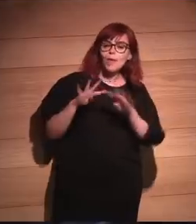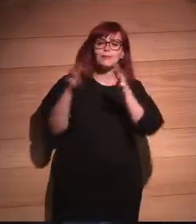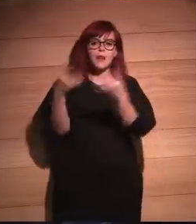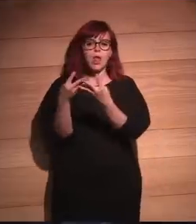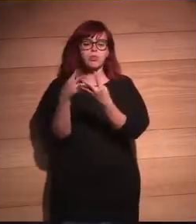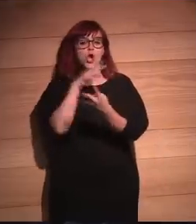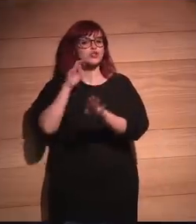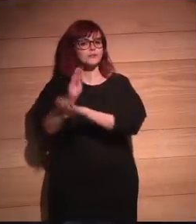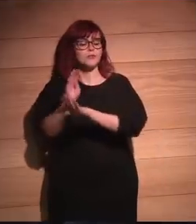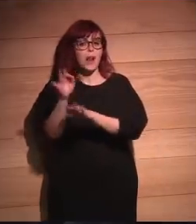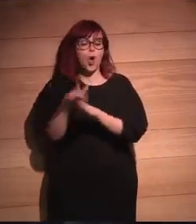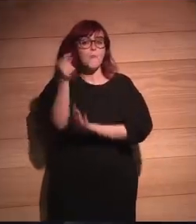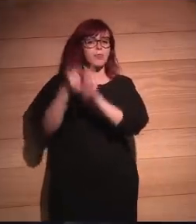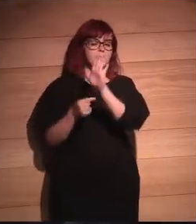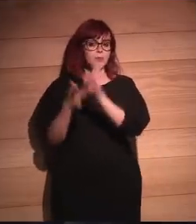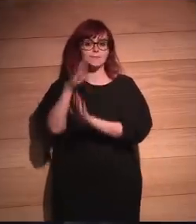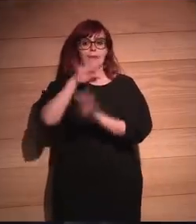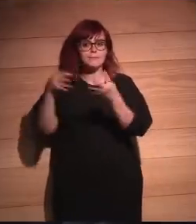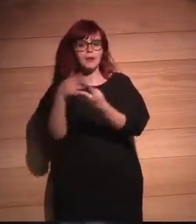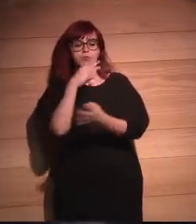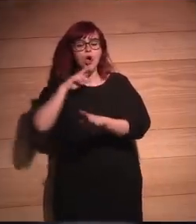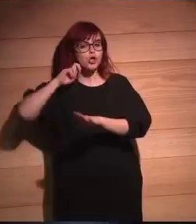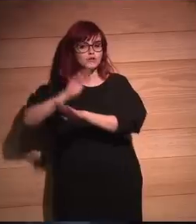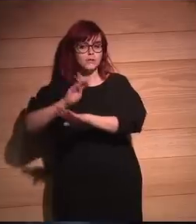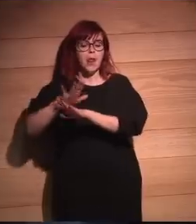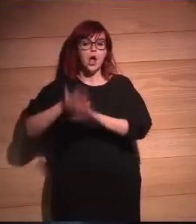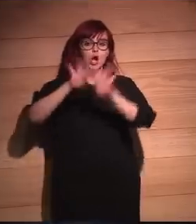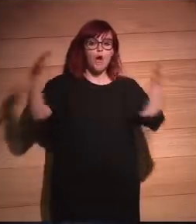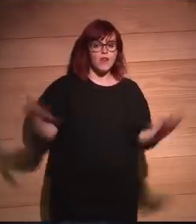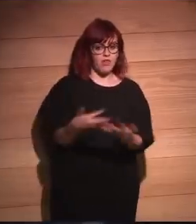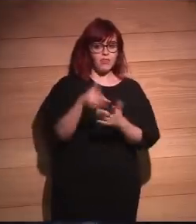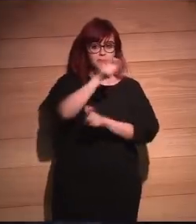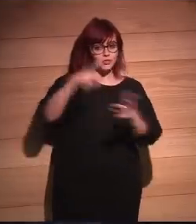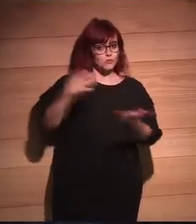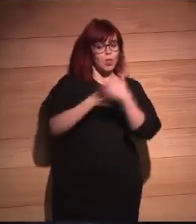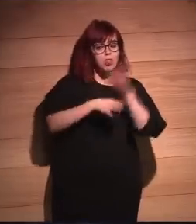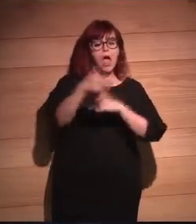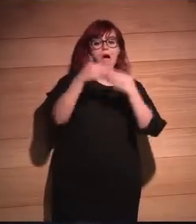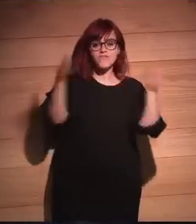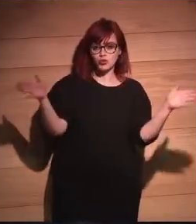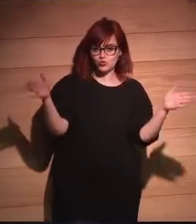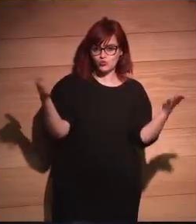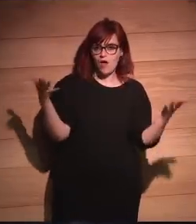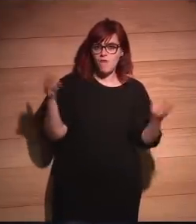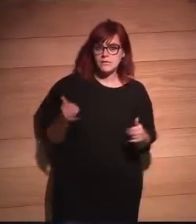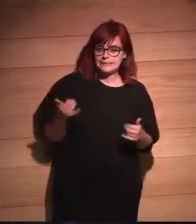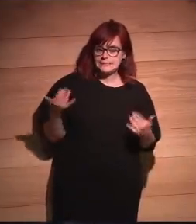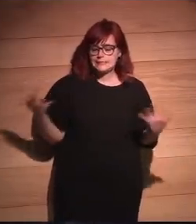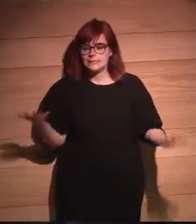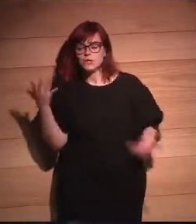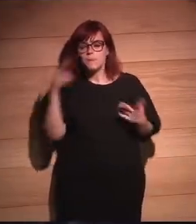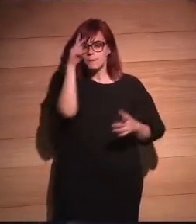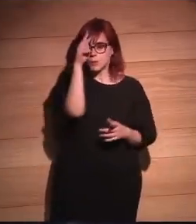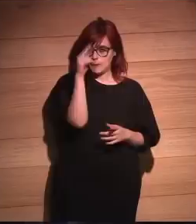Internet. O los principios básicos que sustentan Internet, que al final han sido la globalidad y la apertura, ¿no? Al final,